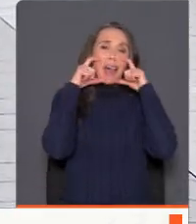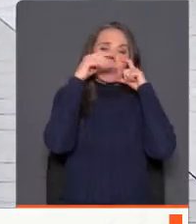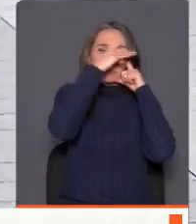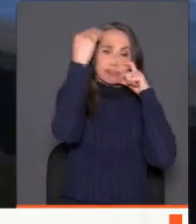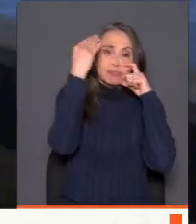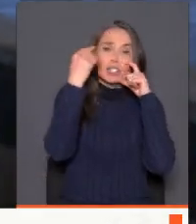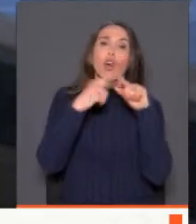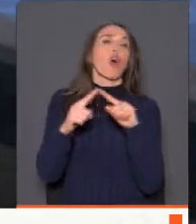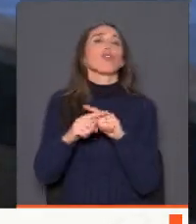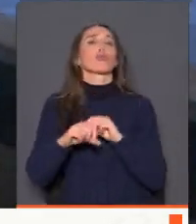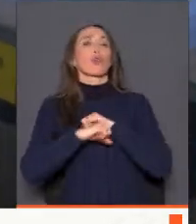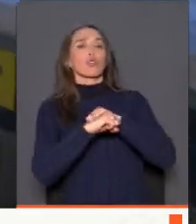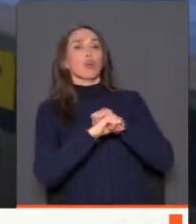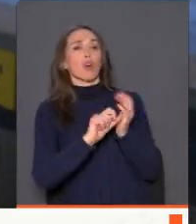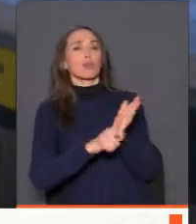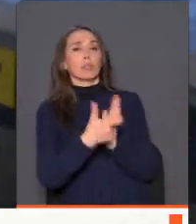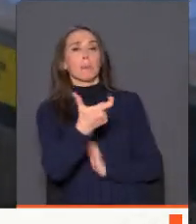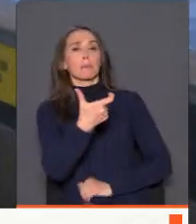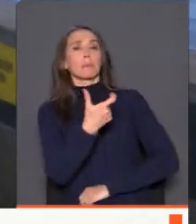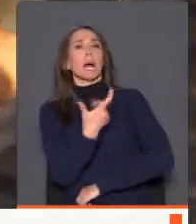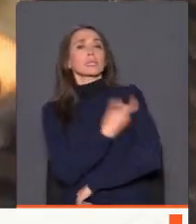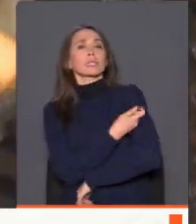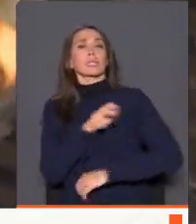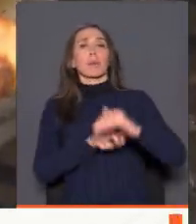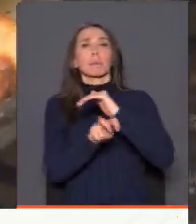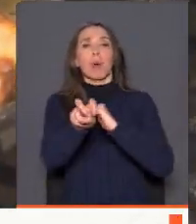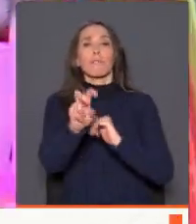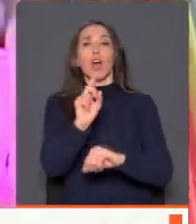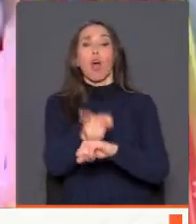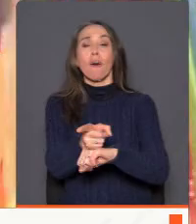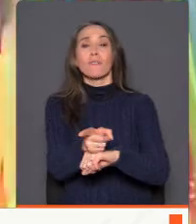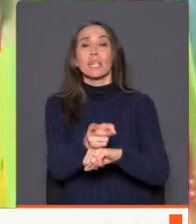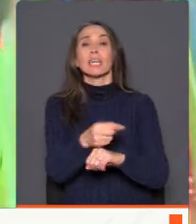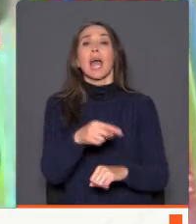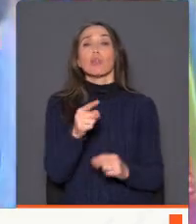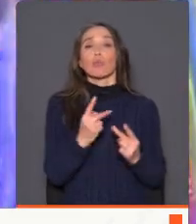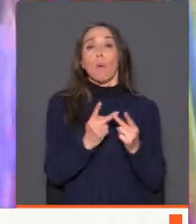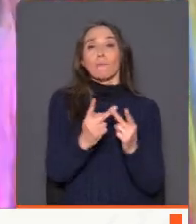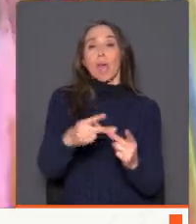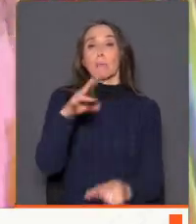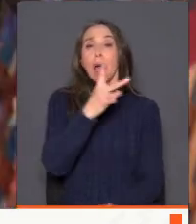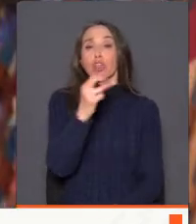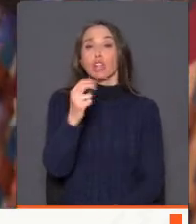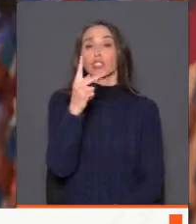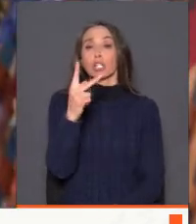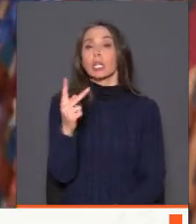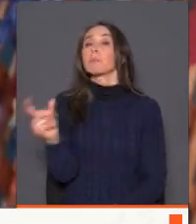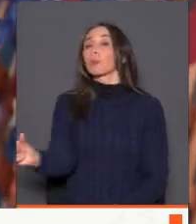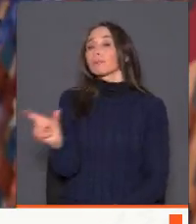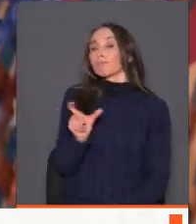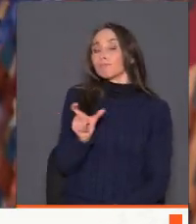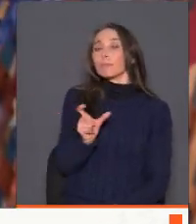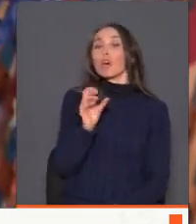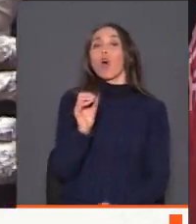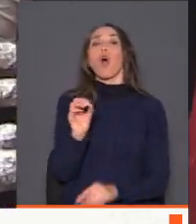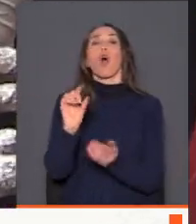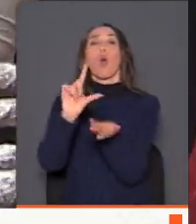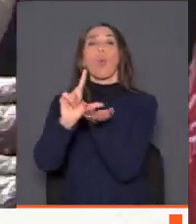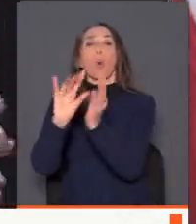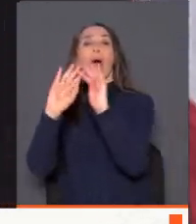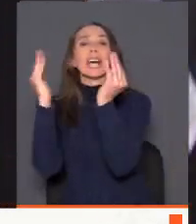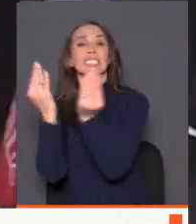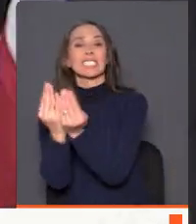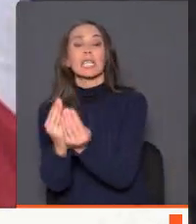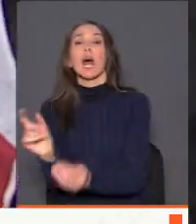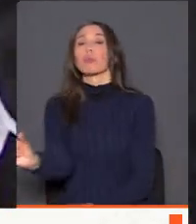al pase de movilidad. Documento obligatorio para viajes de más de 200 kilómetros, lugares cerrados o eventos masivos como las